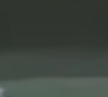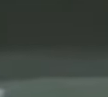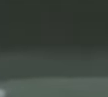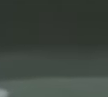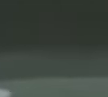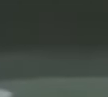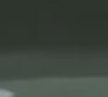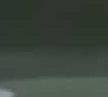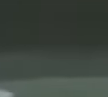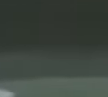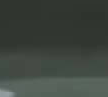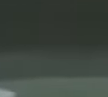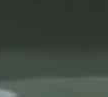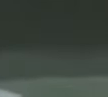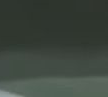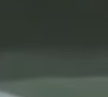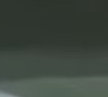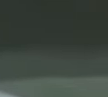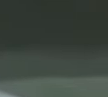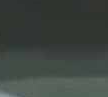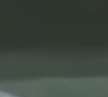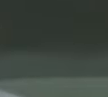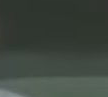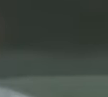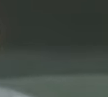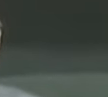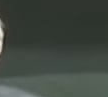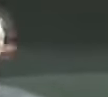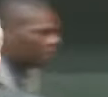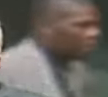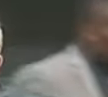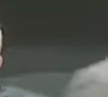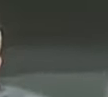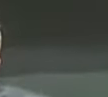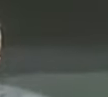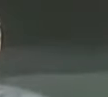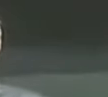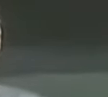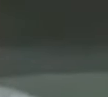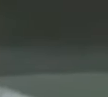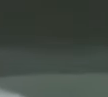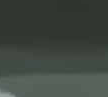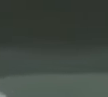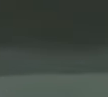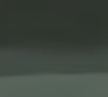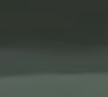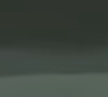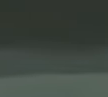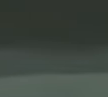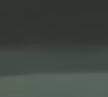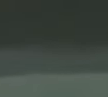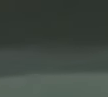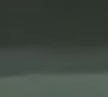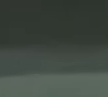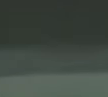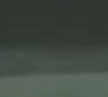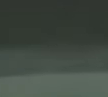Dios. Eso no lo puede callar nadie. Tal vez alguien aquí tendría un